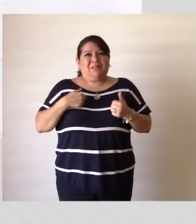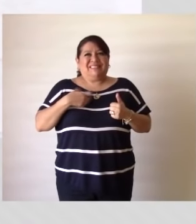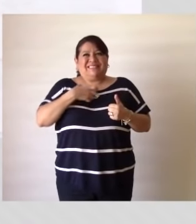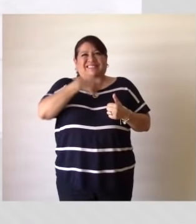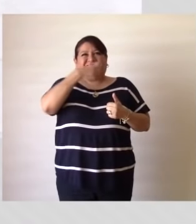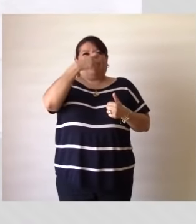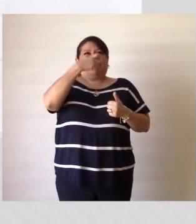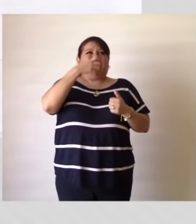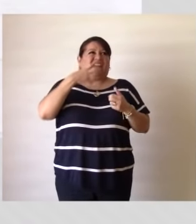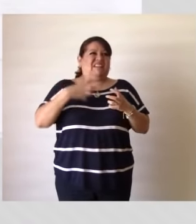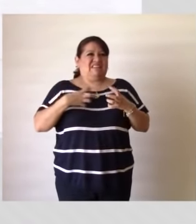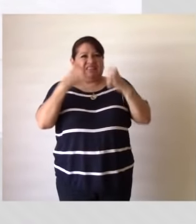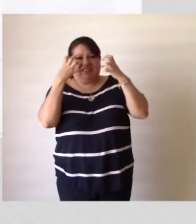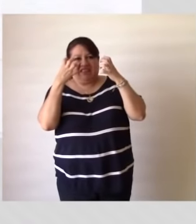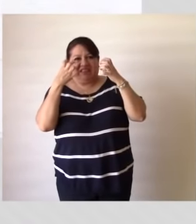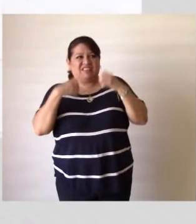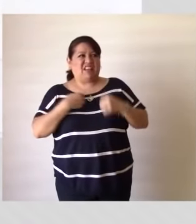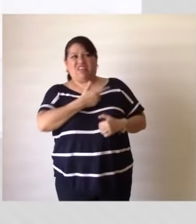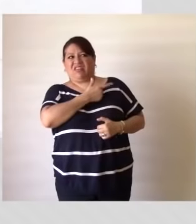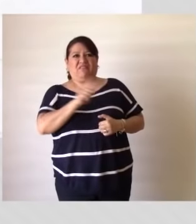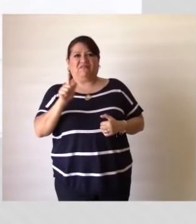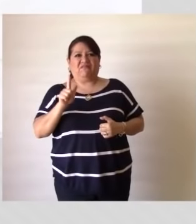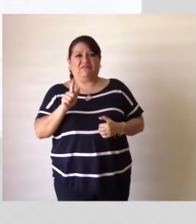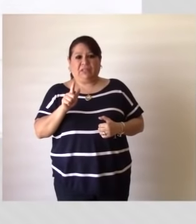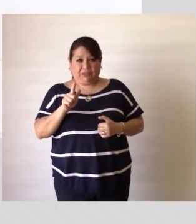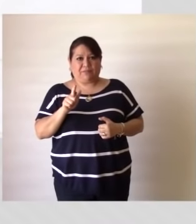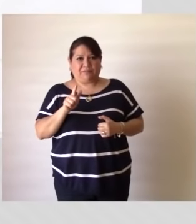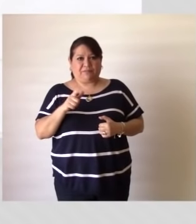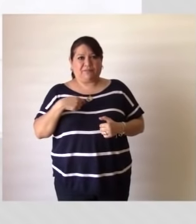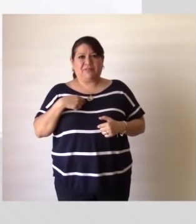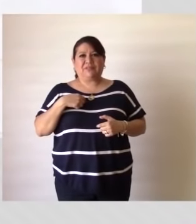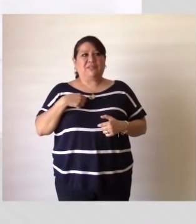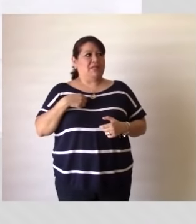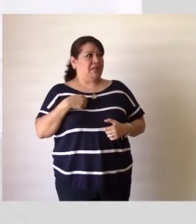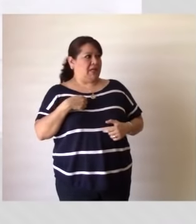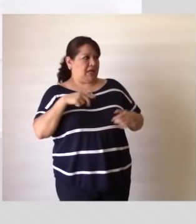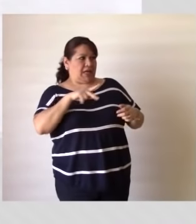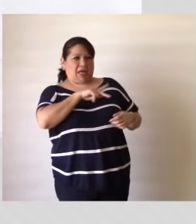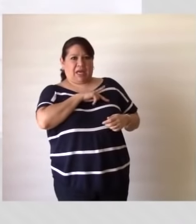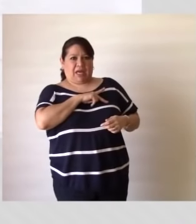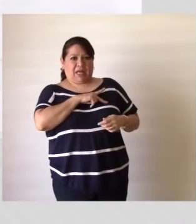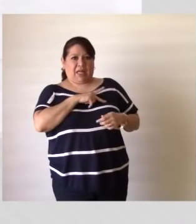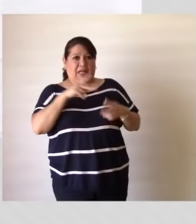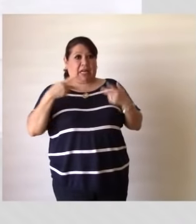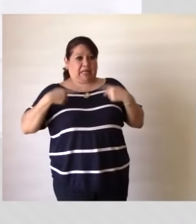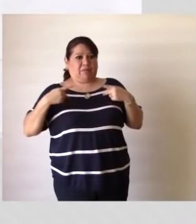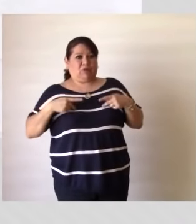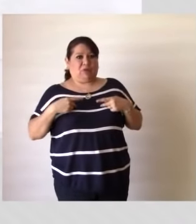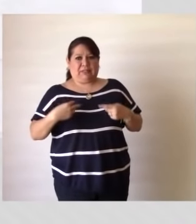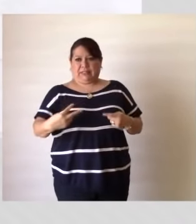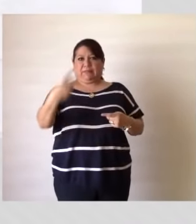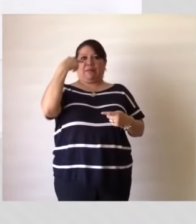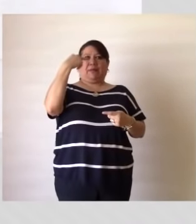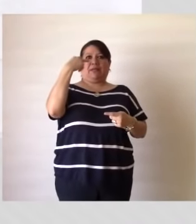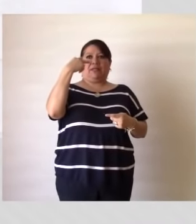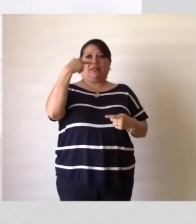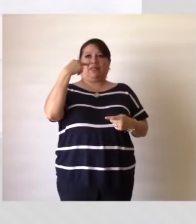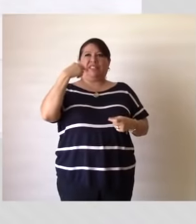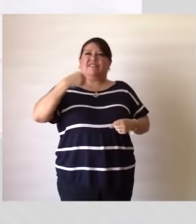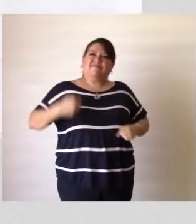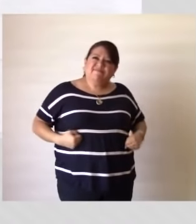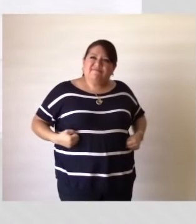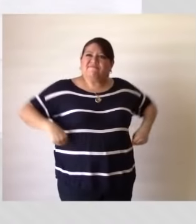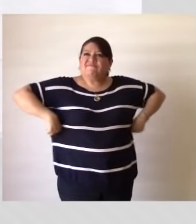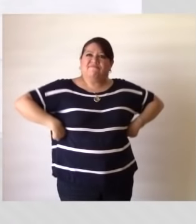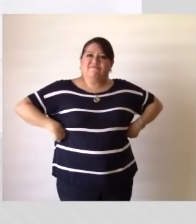de desagrado les puede molestar más a mis hijos que mis palabras el problema es